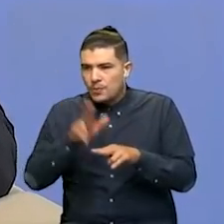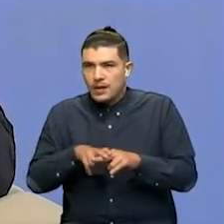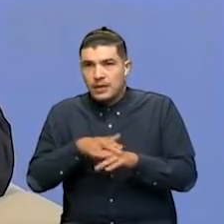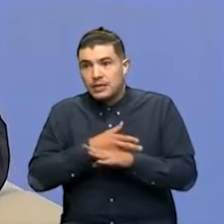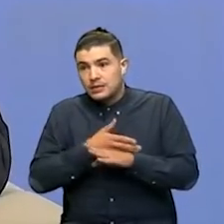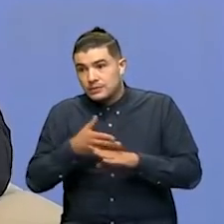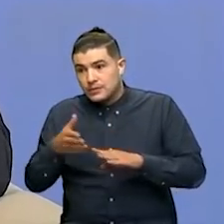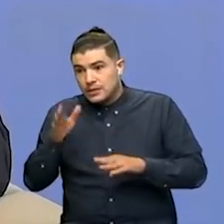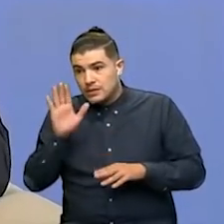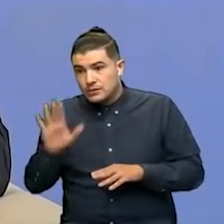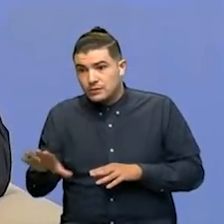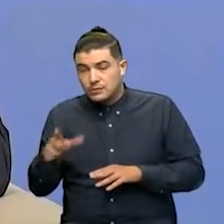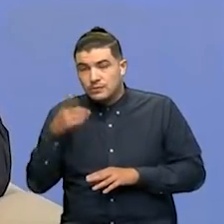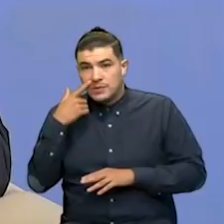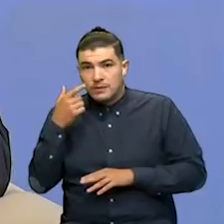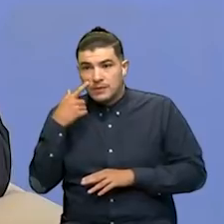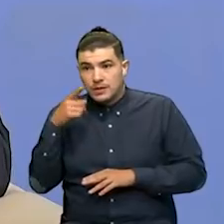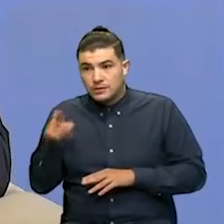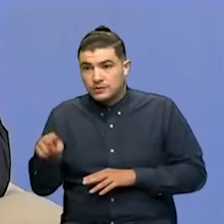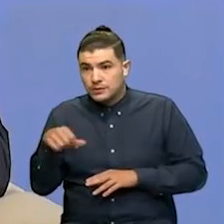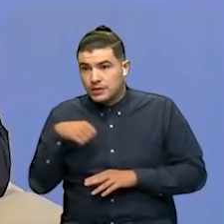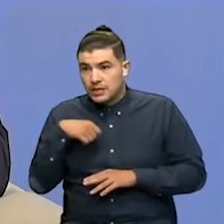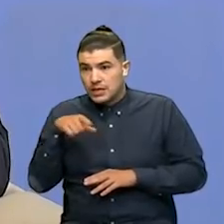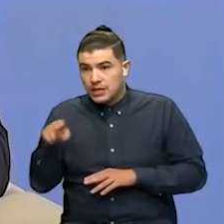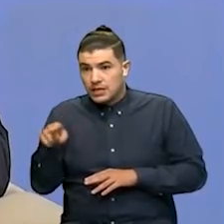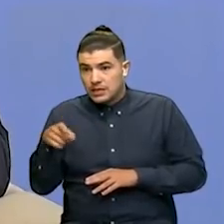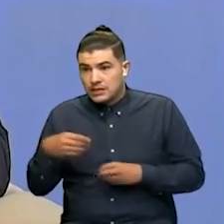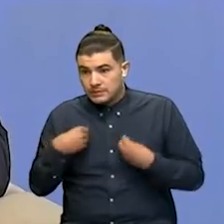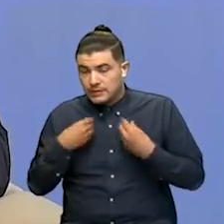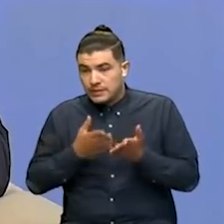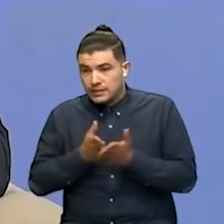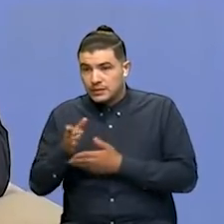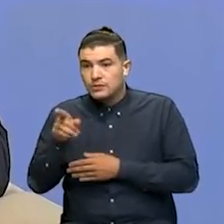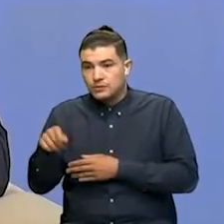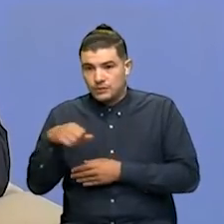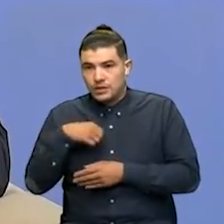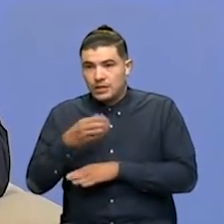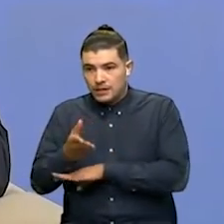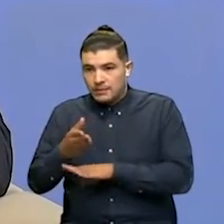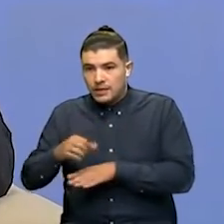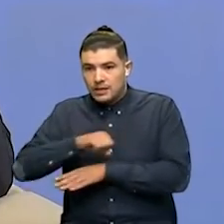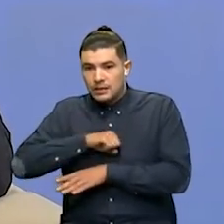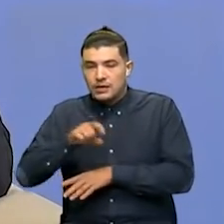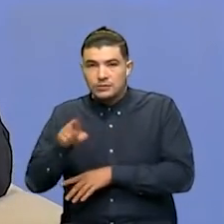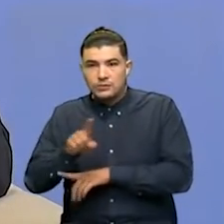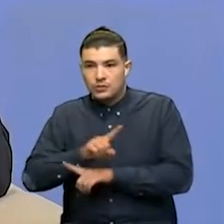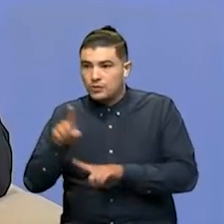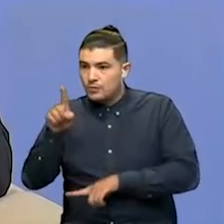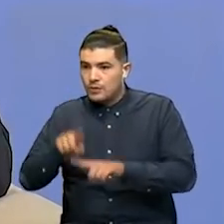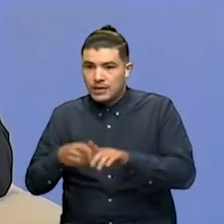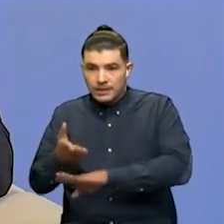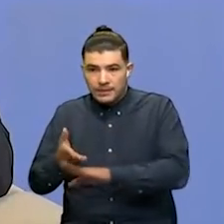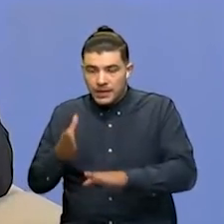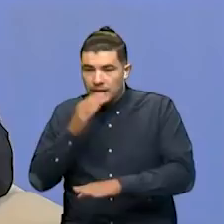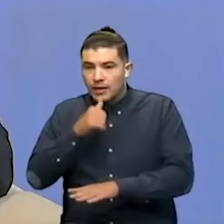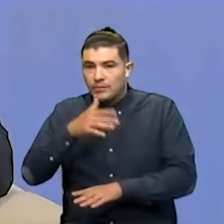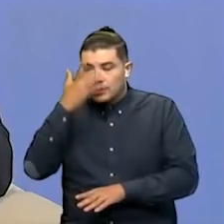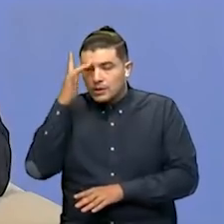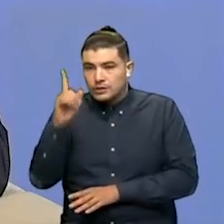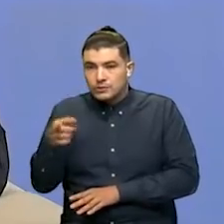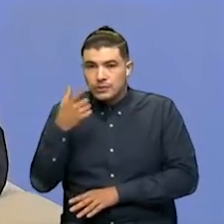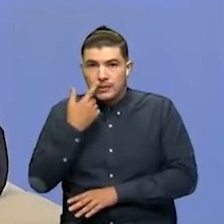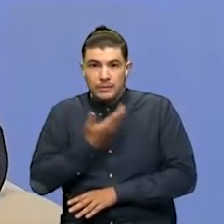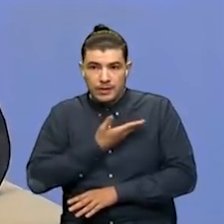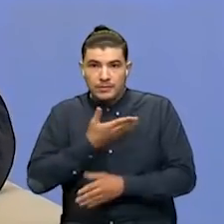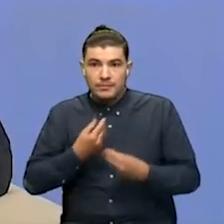Y si los padres de él, de los que están ahí, están aún vivos, ellos son los que tendrían que reclamar y él no podría reclamar nada porque están los padres vivos. Pero si ya